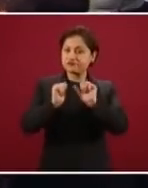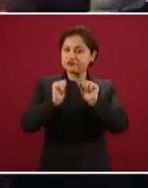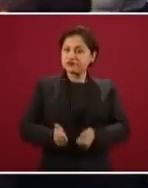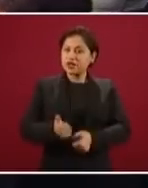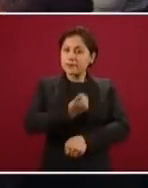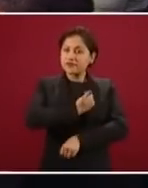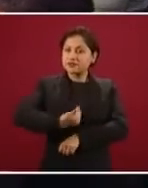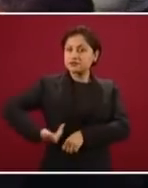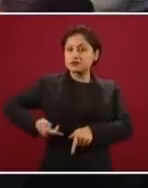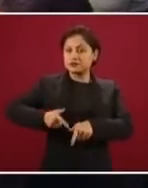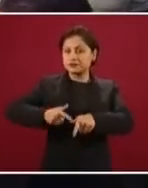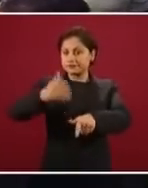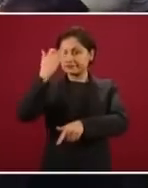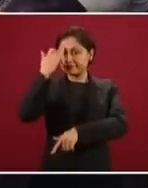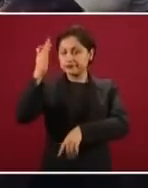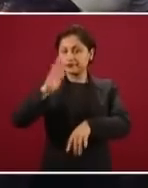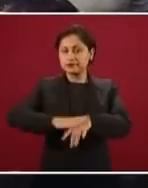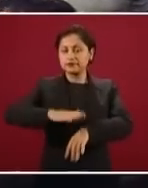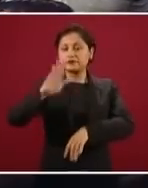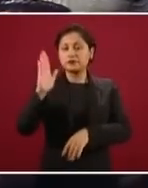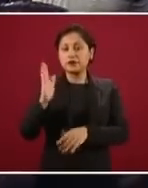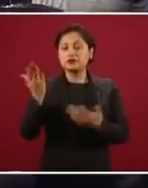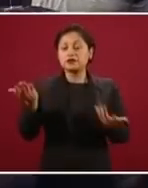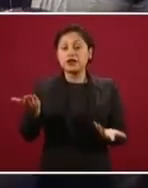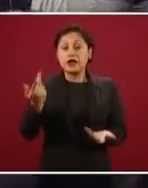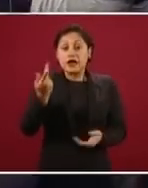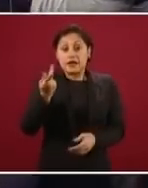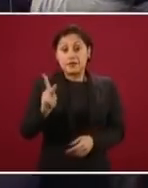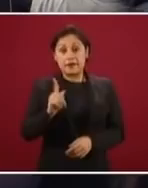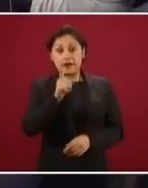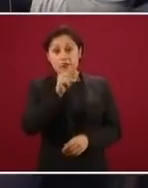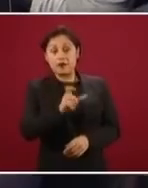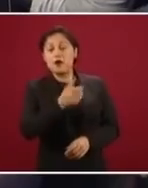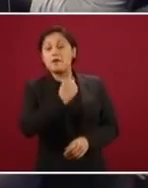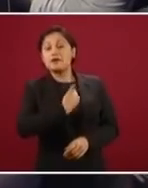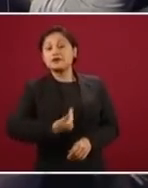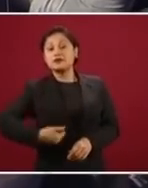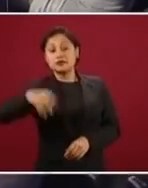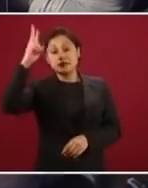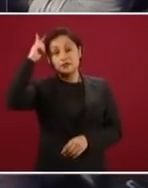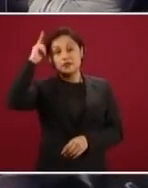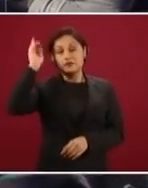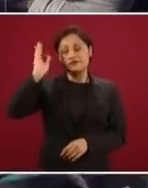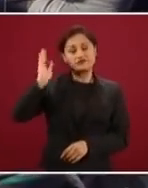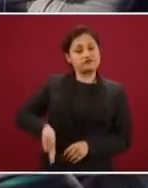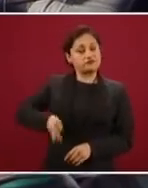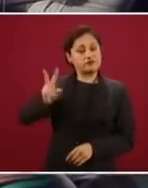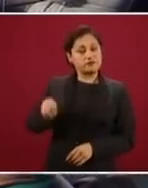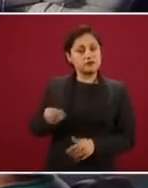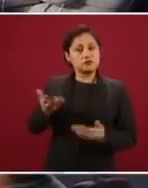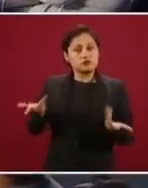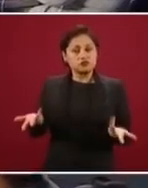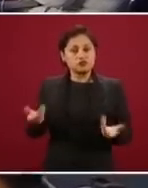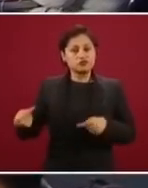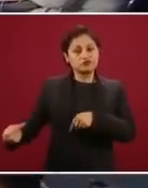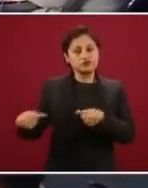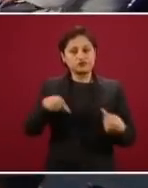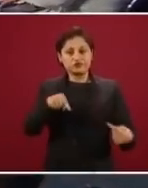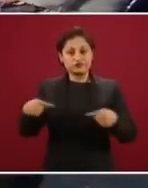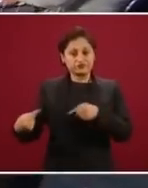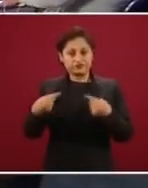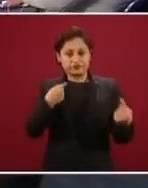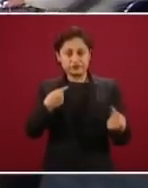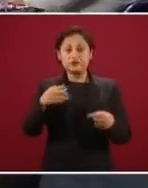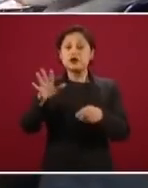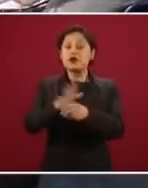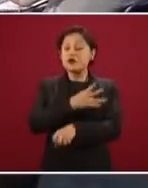y porfirio pues no estaba dispuesto a aceptar eso entonces cuando termina su periodo